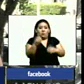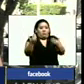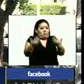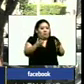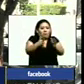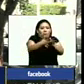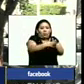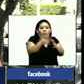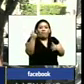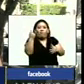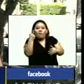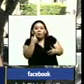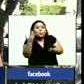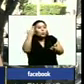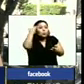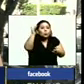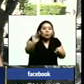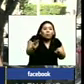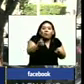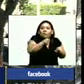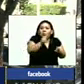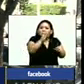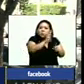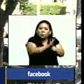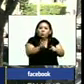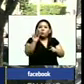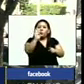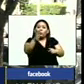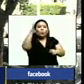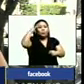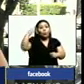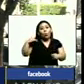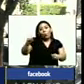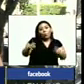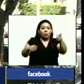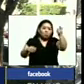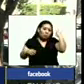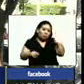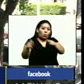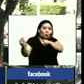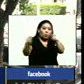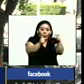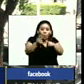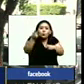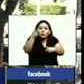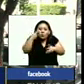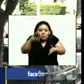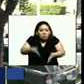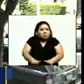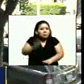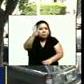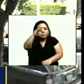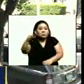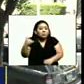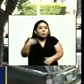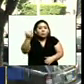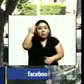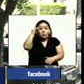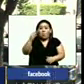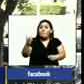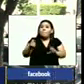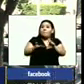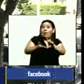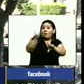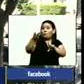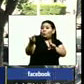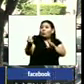De estos no se ha podido Obtener información alguna Respecto a su sexo Su edad Y mucho menos De su nacionalidad La tasa de mortalidad Según la